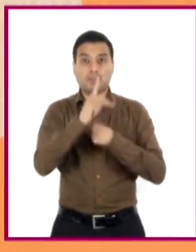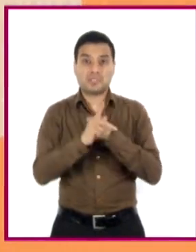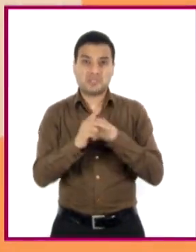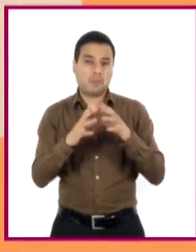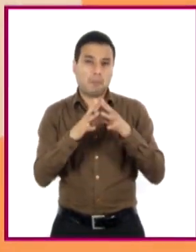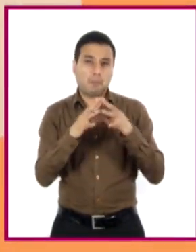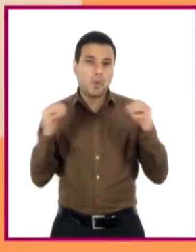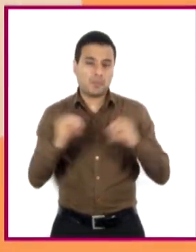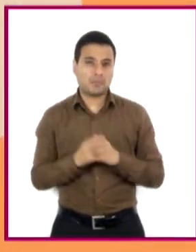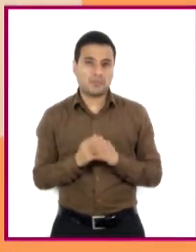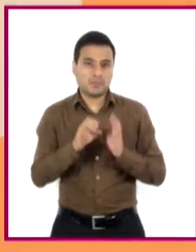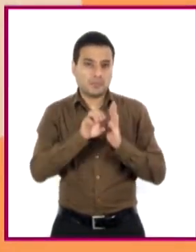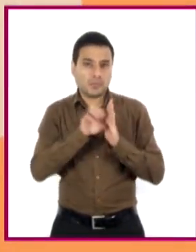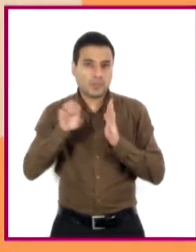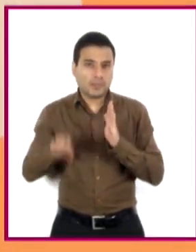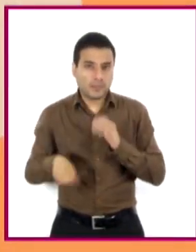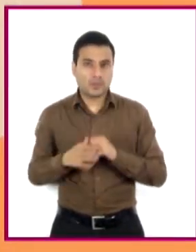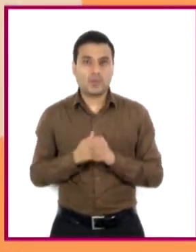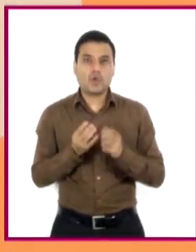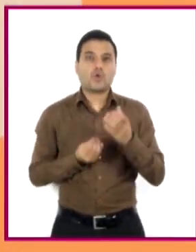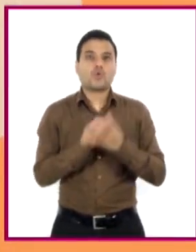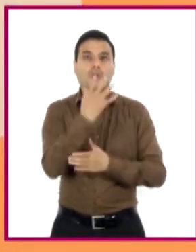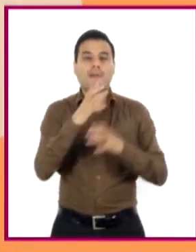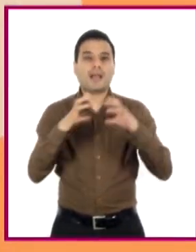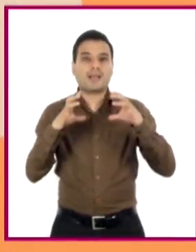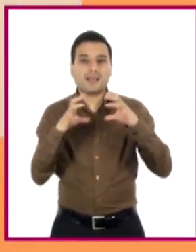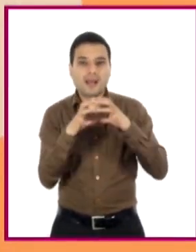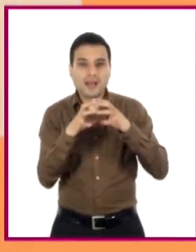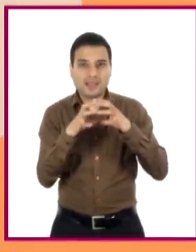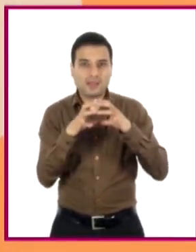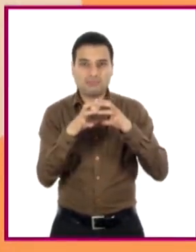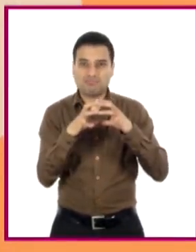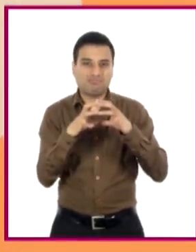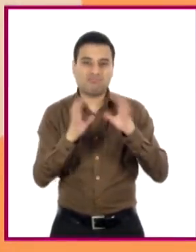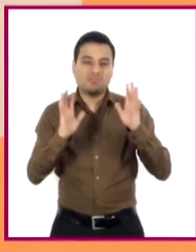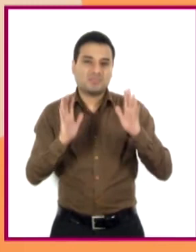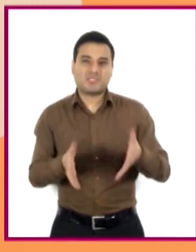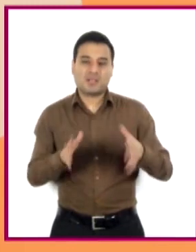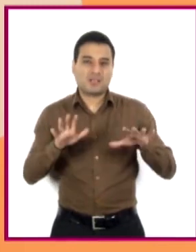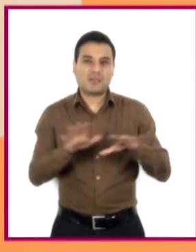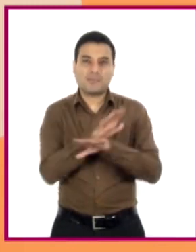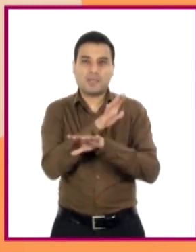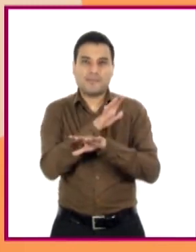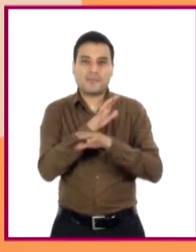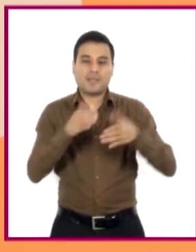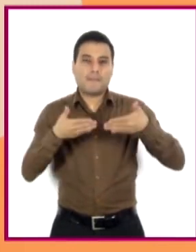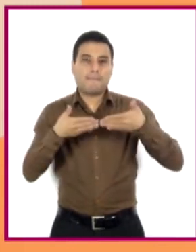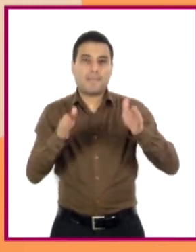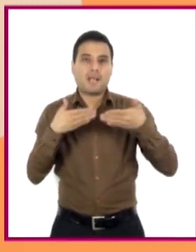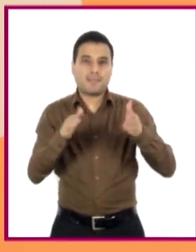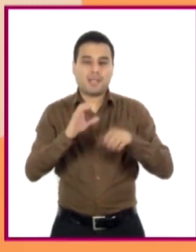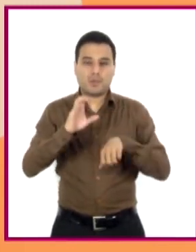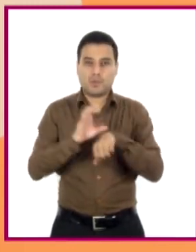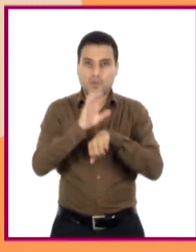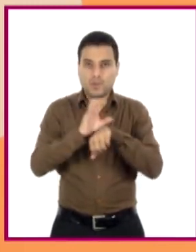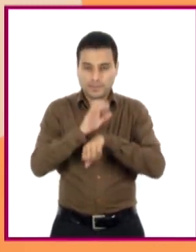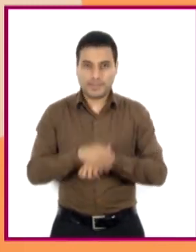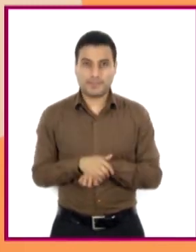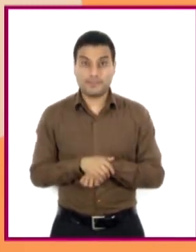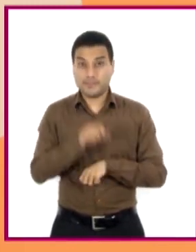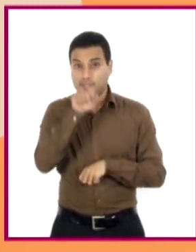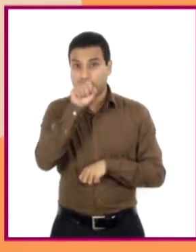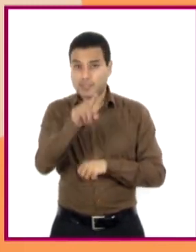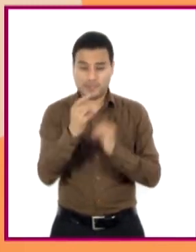tal, como el caso de Nueva Granada en el territorio que hoy pertenece a Panamá y Colombia, y por supuesto una mayor